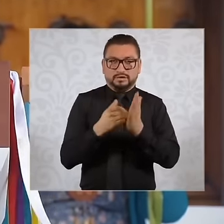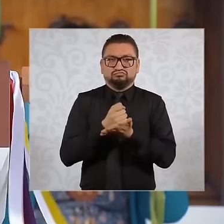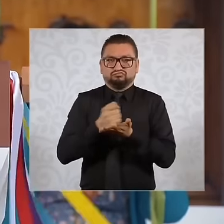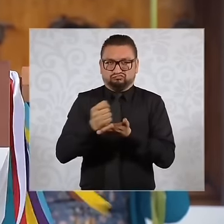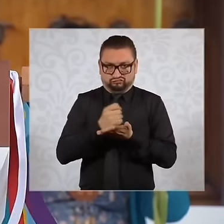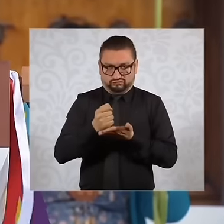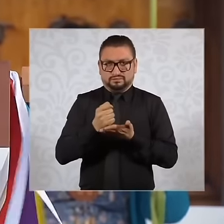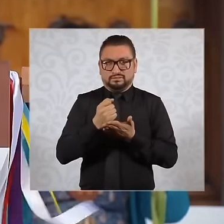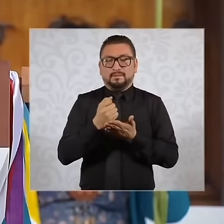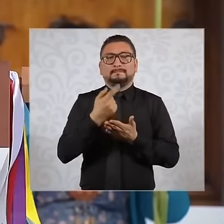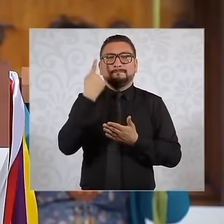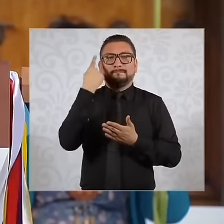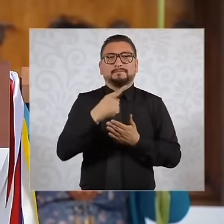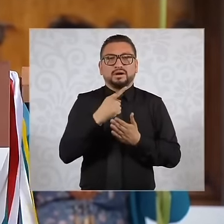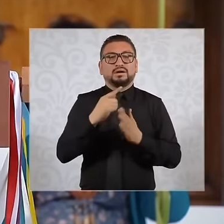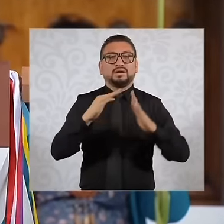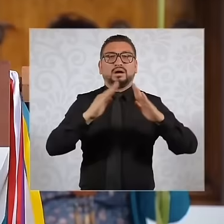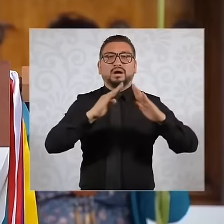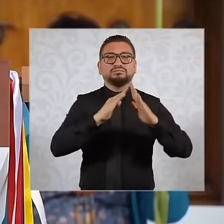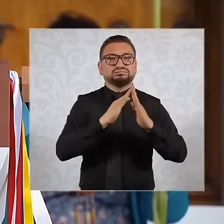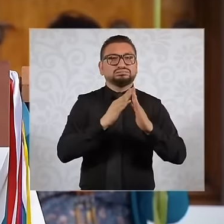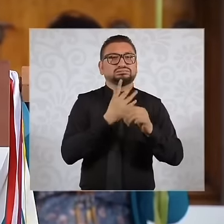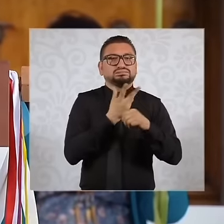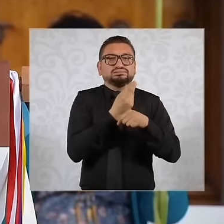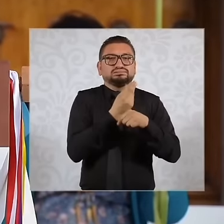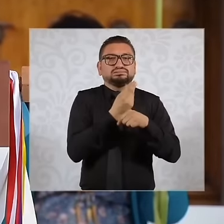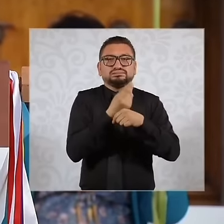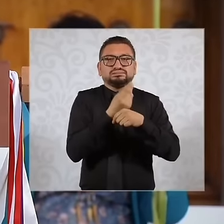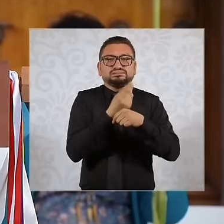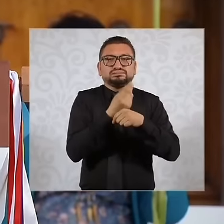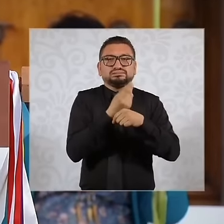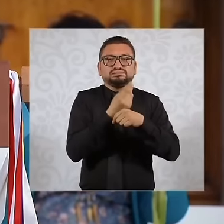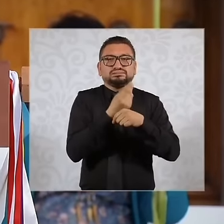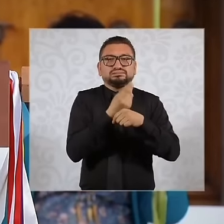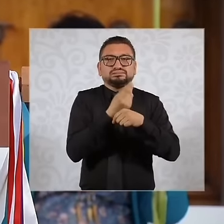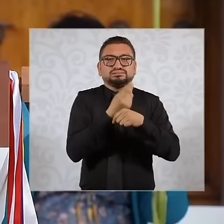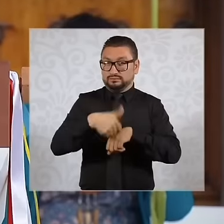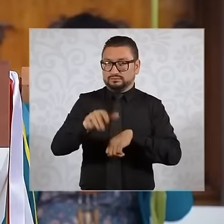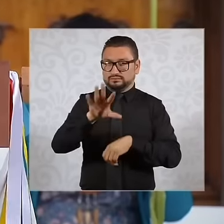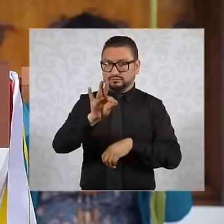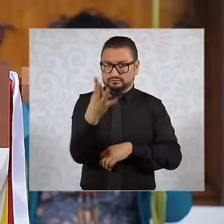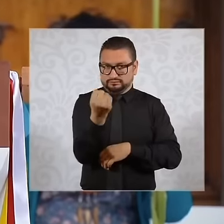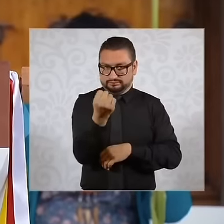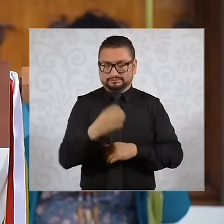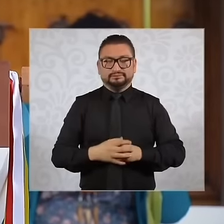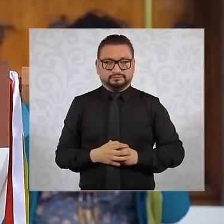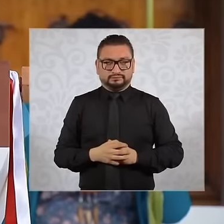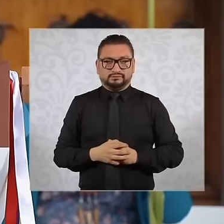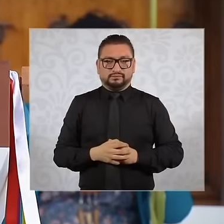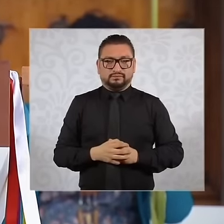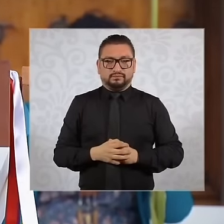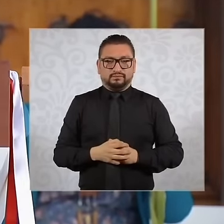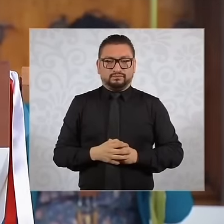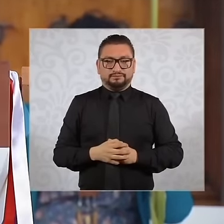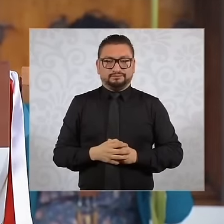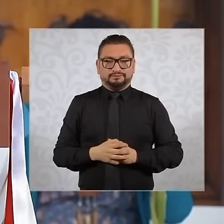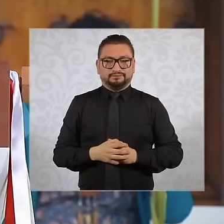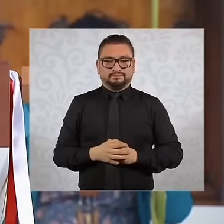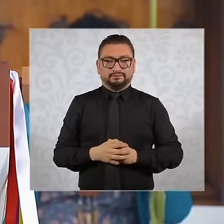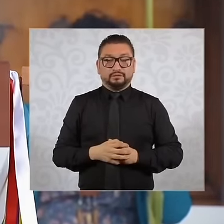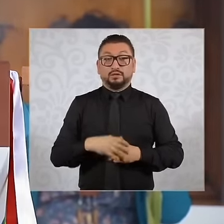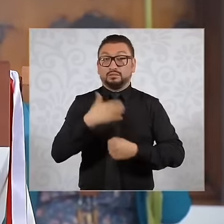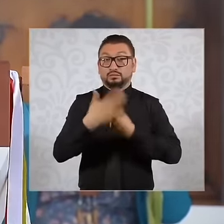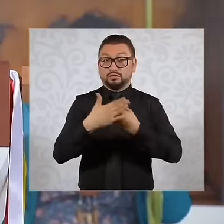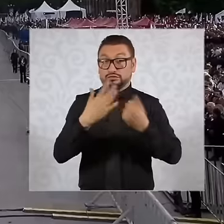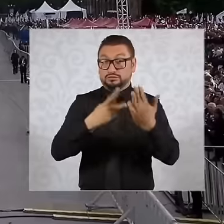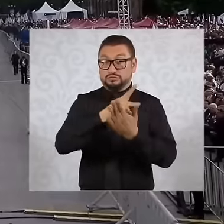costo para mejoramiento de vivienda. 49. Llevaremos a cabo un